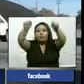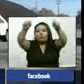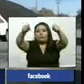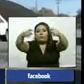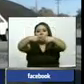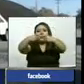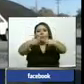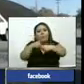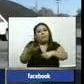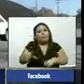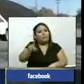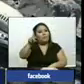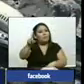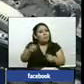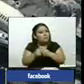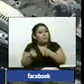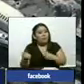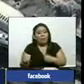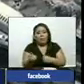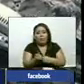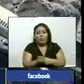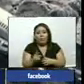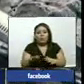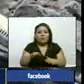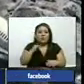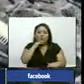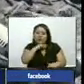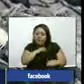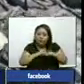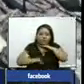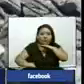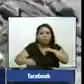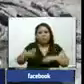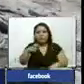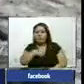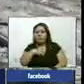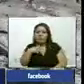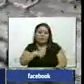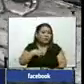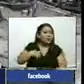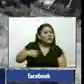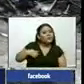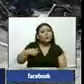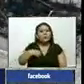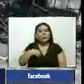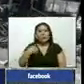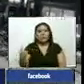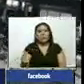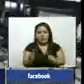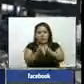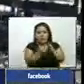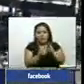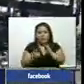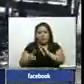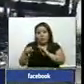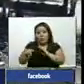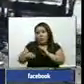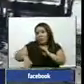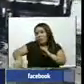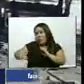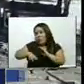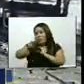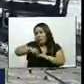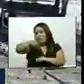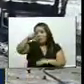afecta a más de 1 millón de personas. La frustración y molestia crecía cada vez más entre los residentes del norte de